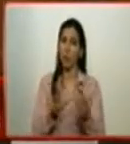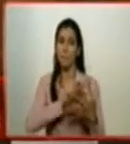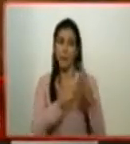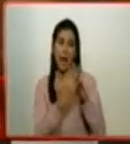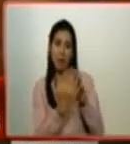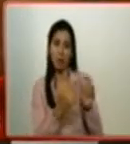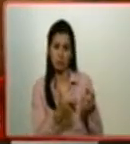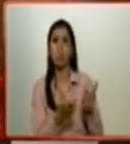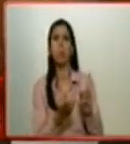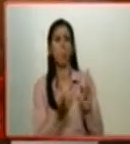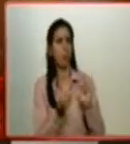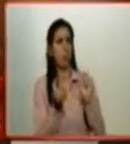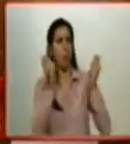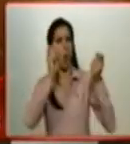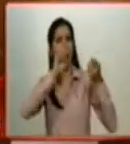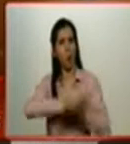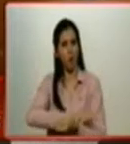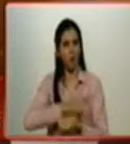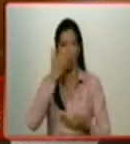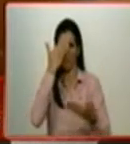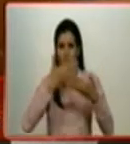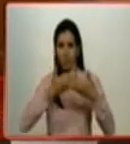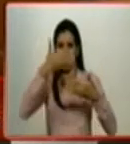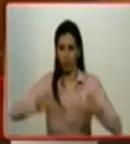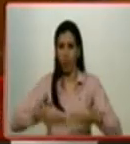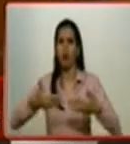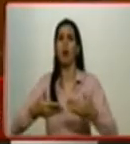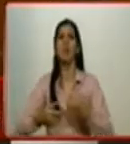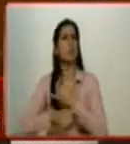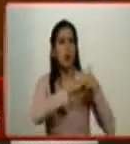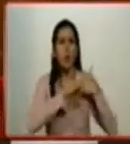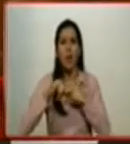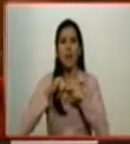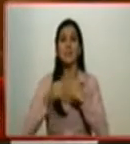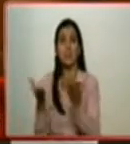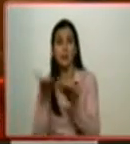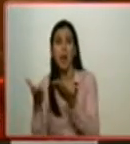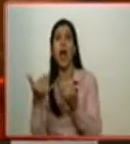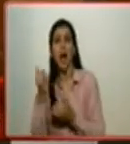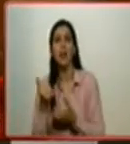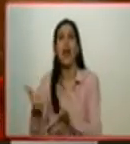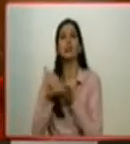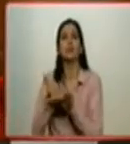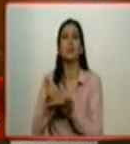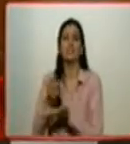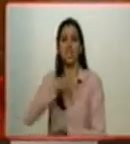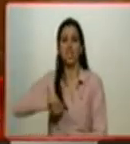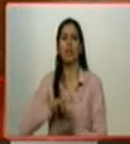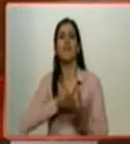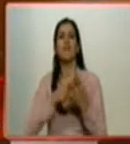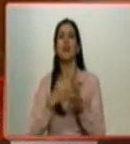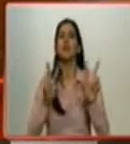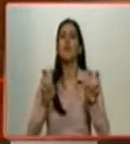vemos que se está cambiando la faz de ese barrio, se están democratizando los servicios en ese barrio, sabemos que está la cooperación China-Venezuela en Barrio Nuevo, Barrio